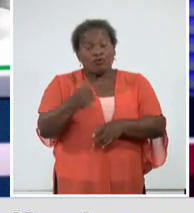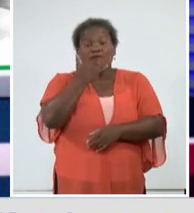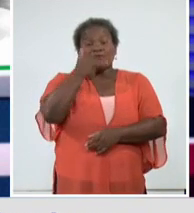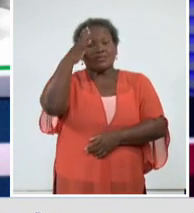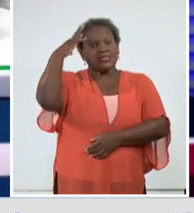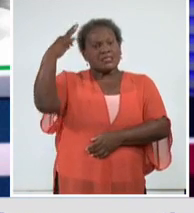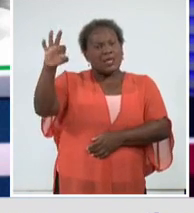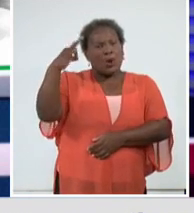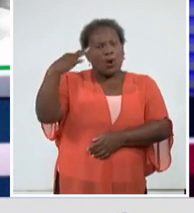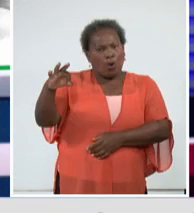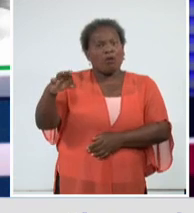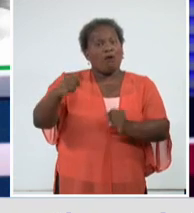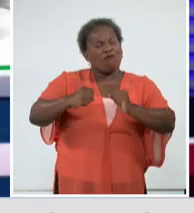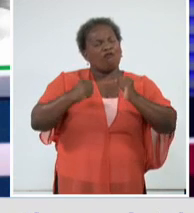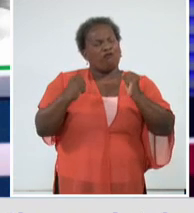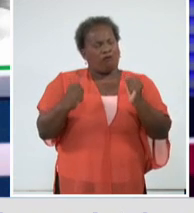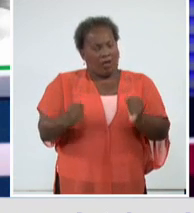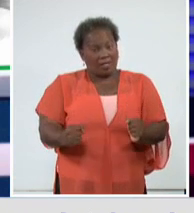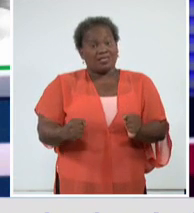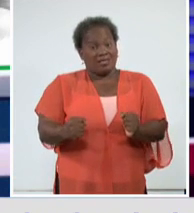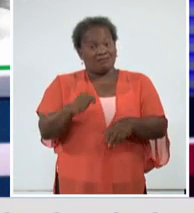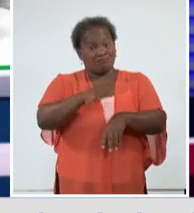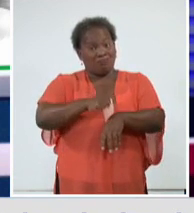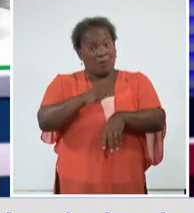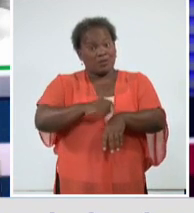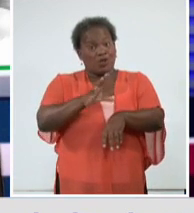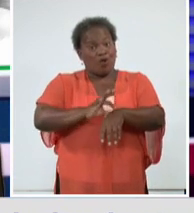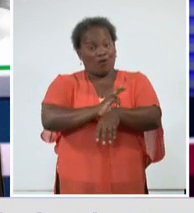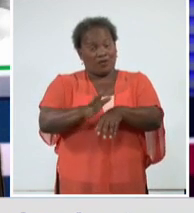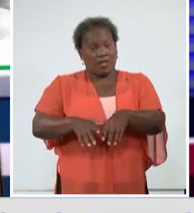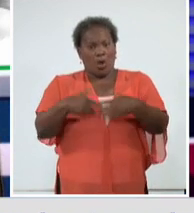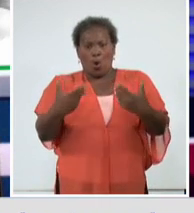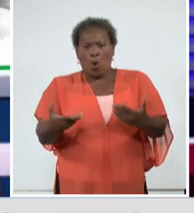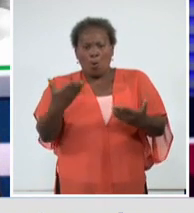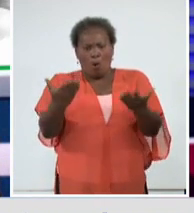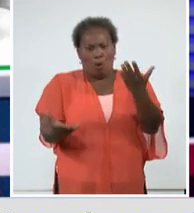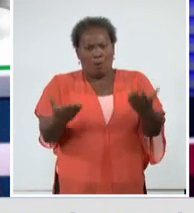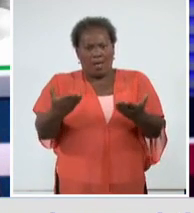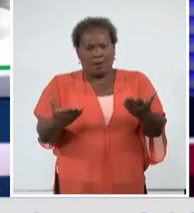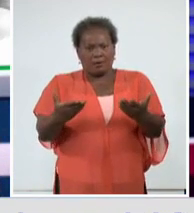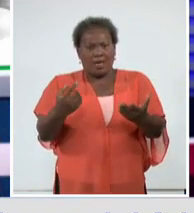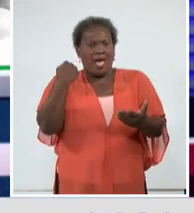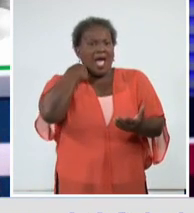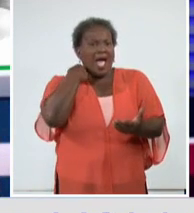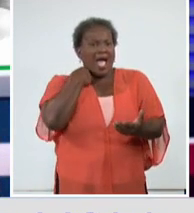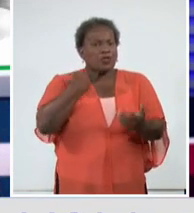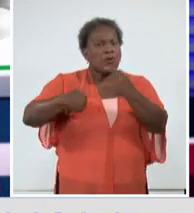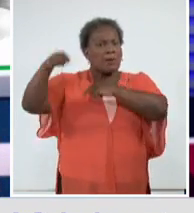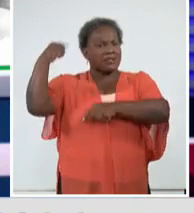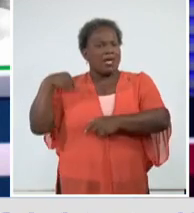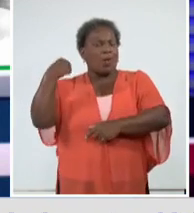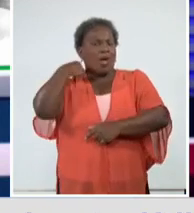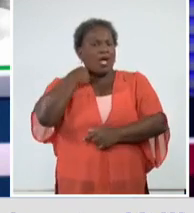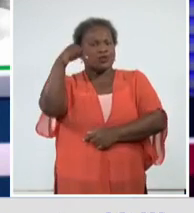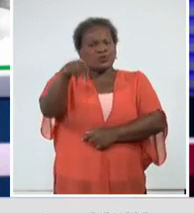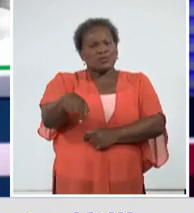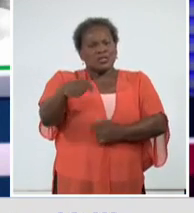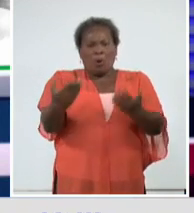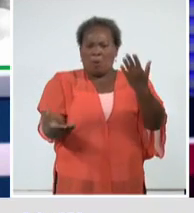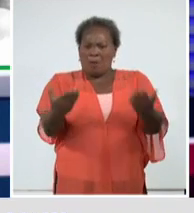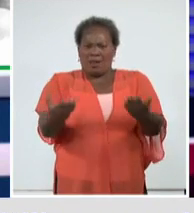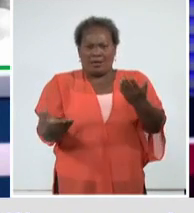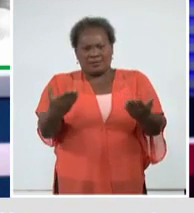este momento de pandemia mundial, doctora. ¿Cómo pudiéramos comparar el año 2020 con el 2021 refiriéndonos a los